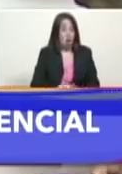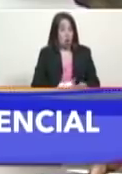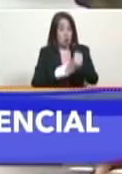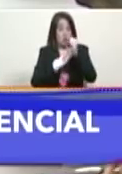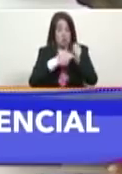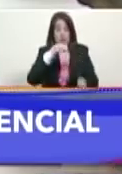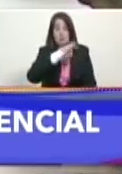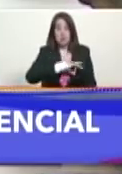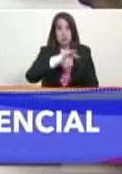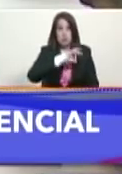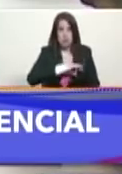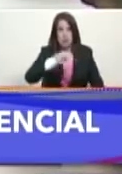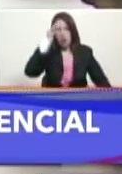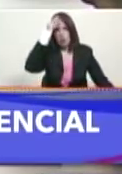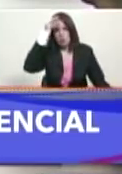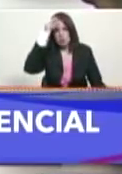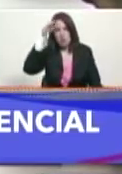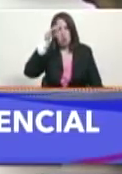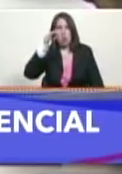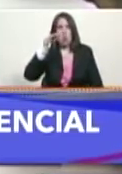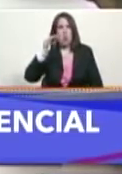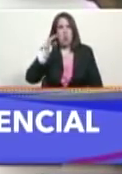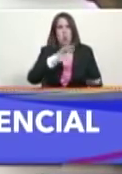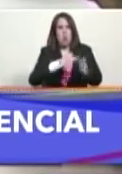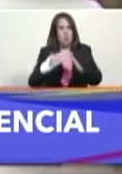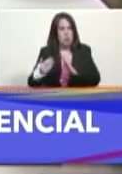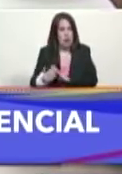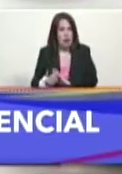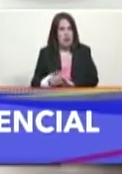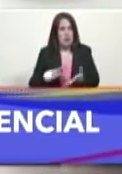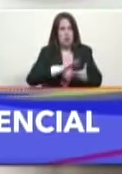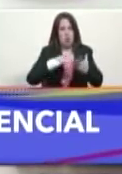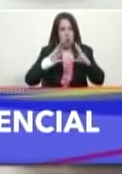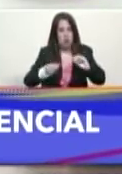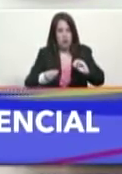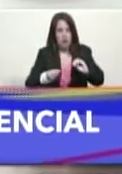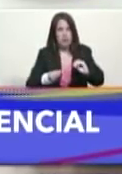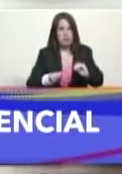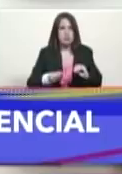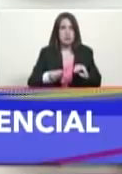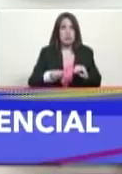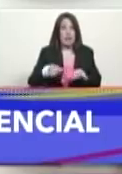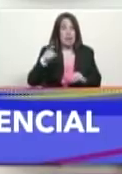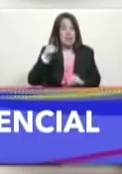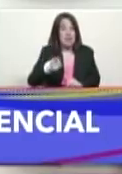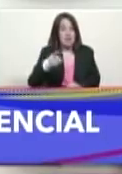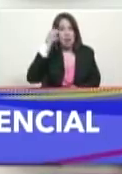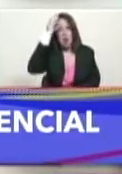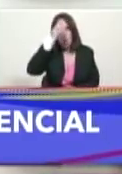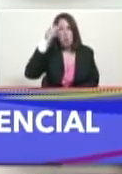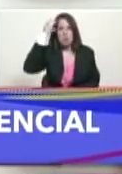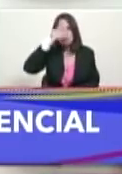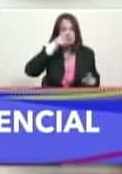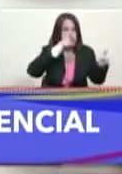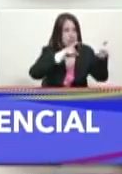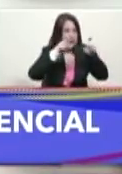VCH, de los consejos comunales, de los CLAP, creemos conciencia.